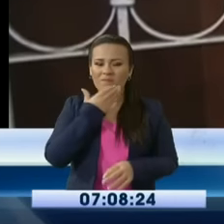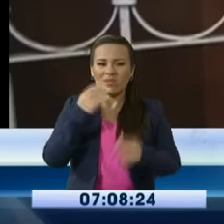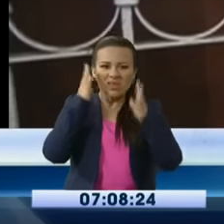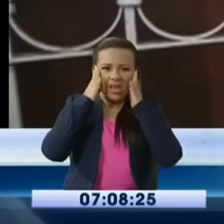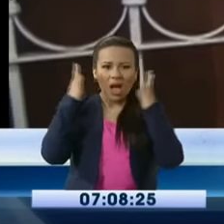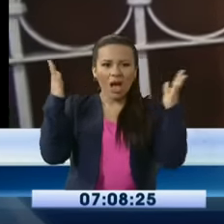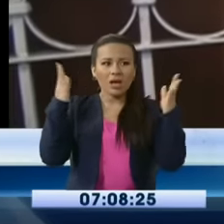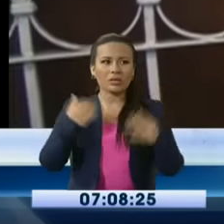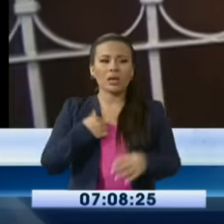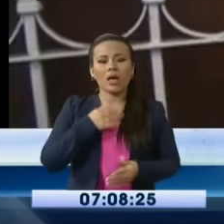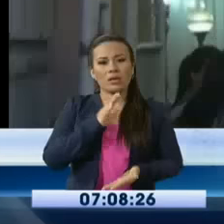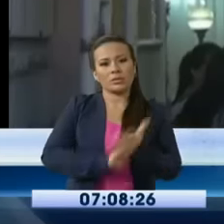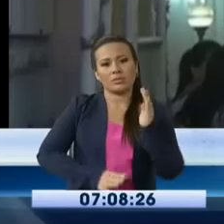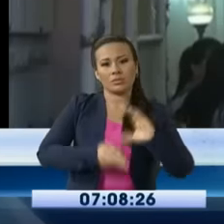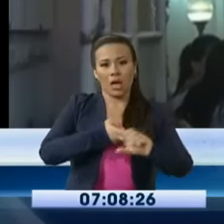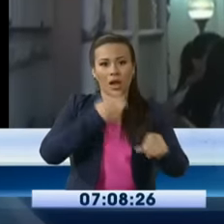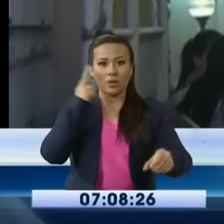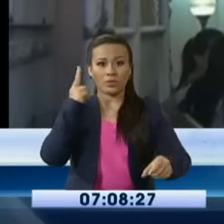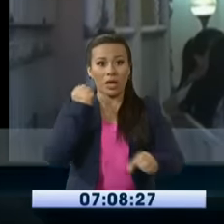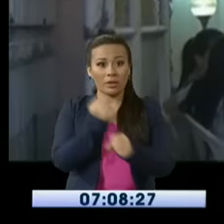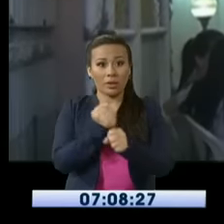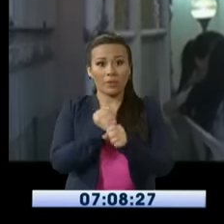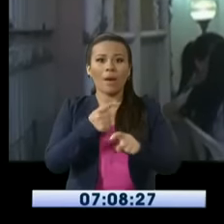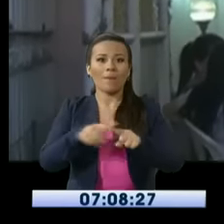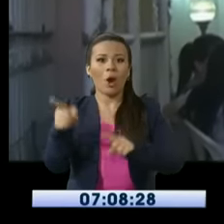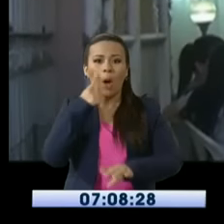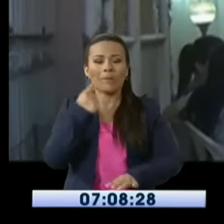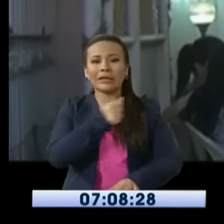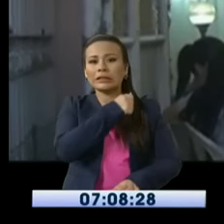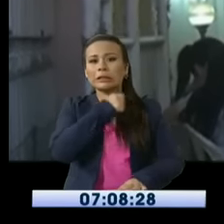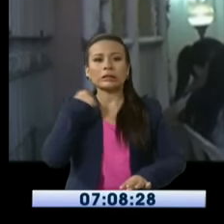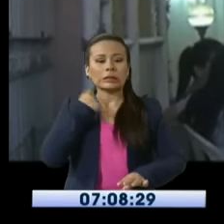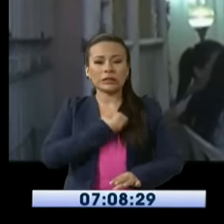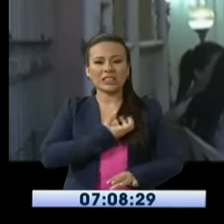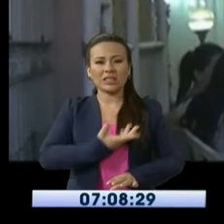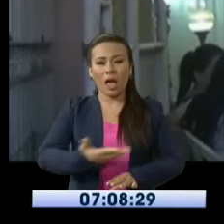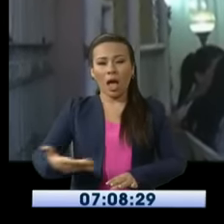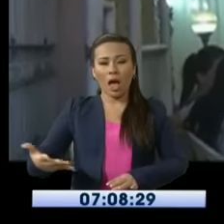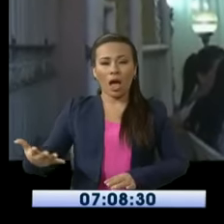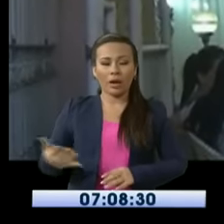a retirarle el trabajo. Desde la provincia de Los Ríos, informó Odette Camacho.